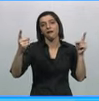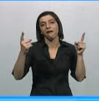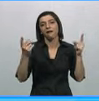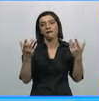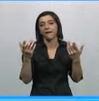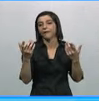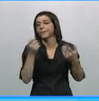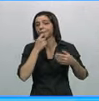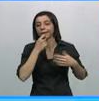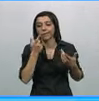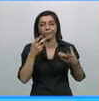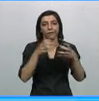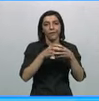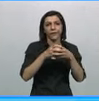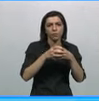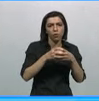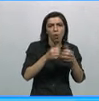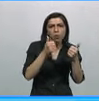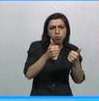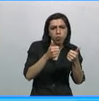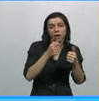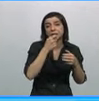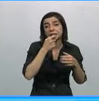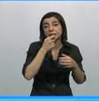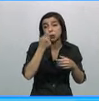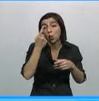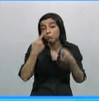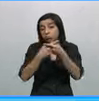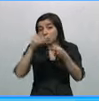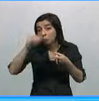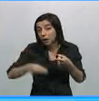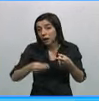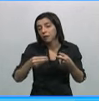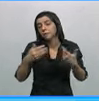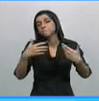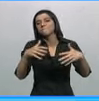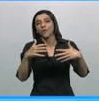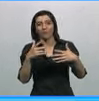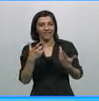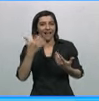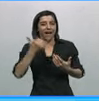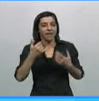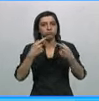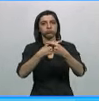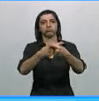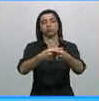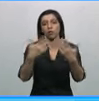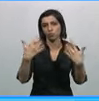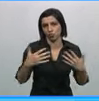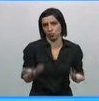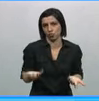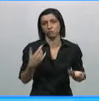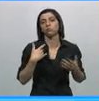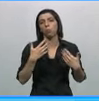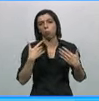que si te caes un partido, vos tenés posibilidades de otra vez de ponerte en marcha y pelear. A